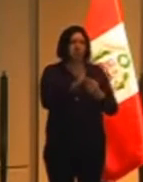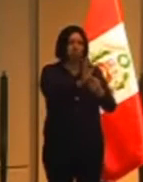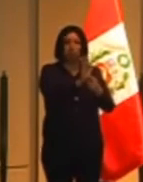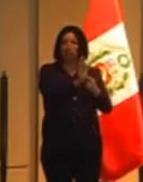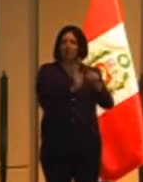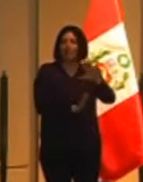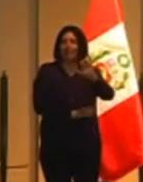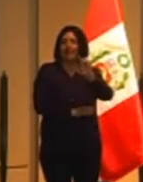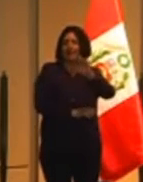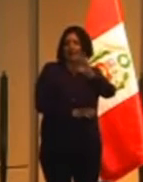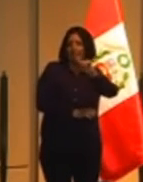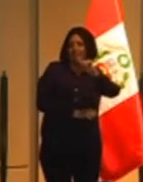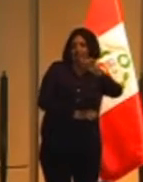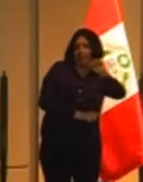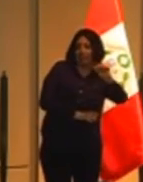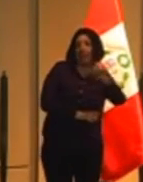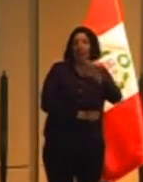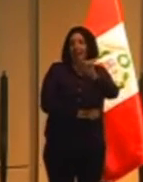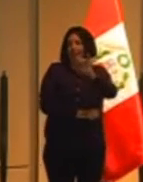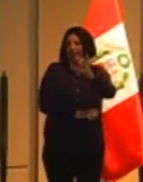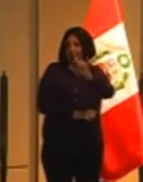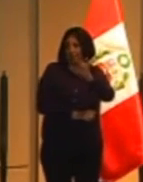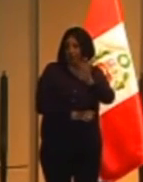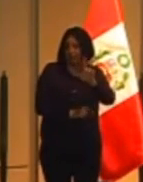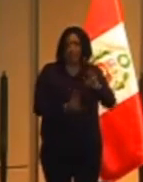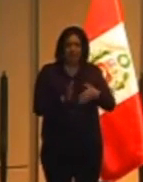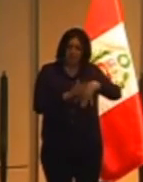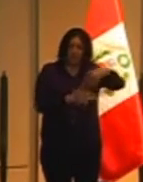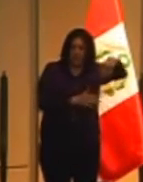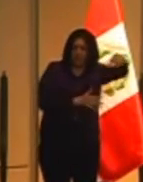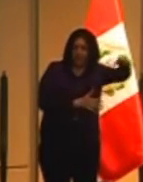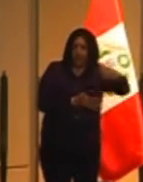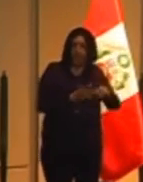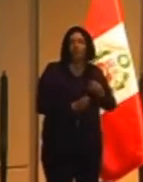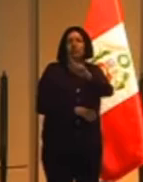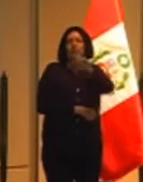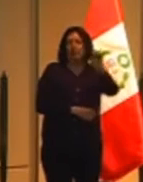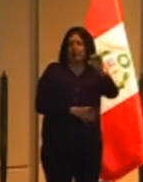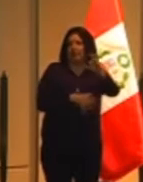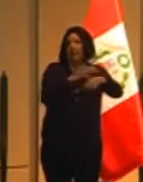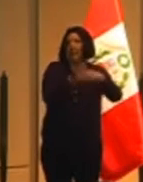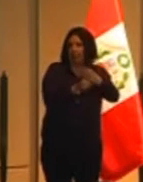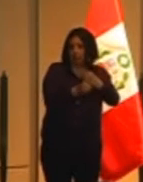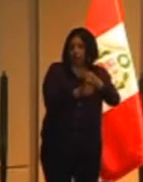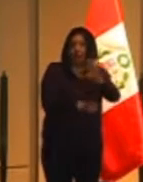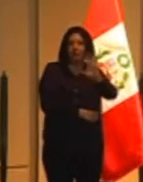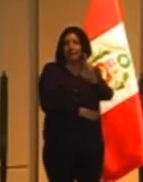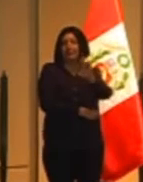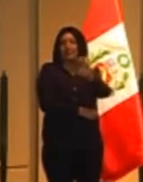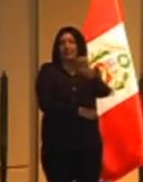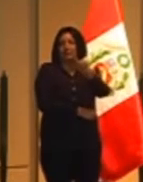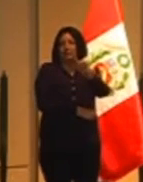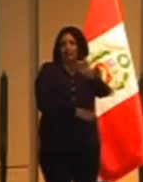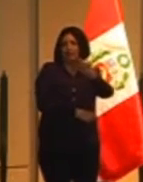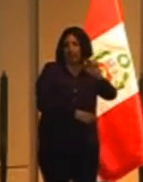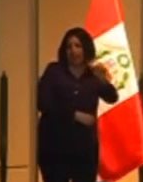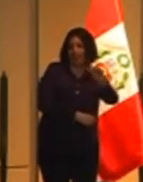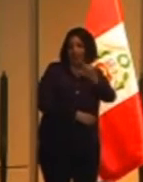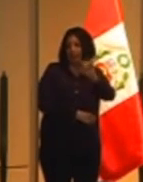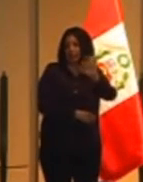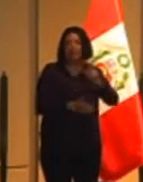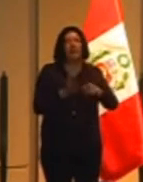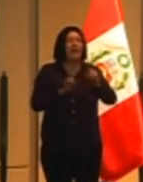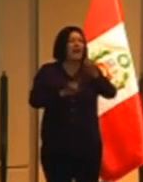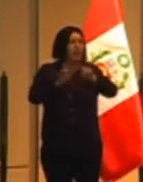Gálvez. También la recomiendo, salgan, visítenla, son los 100 años de Cristina Gálvez. Hay unos